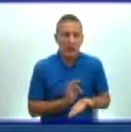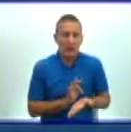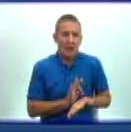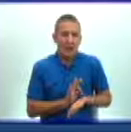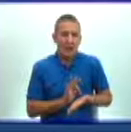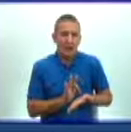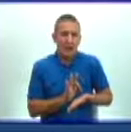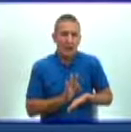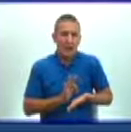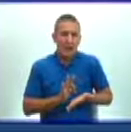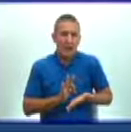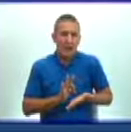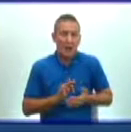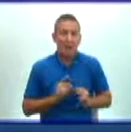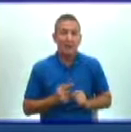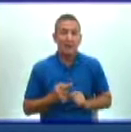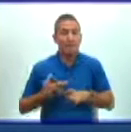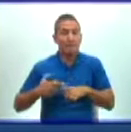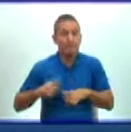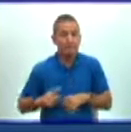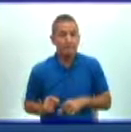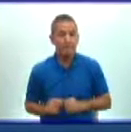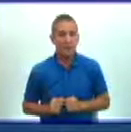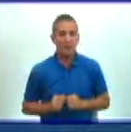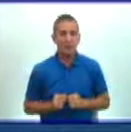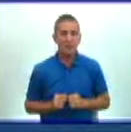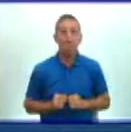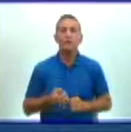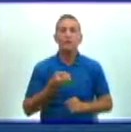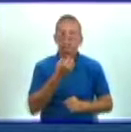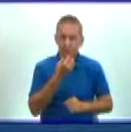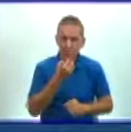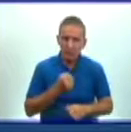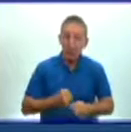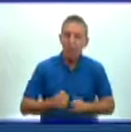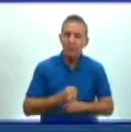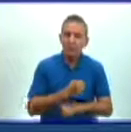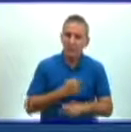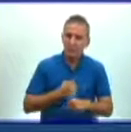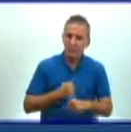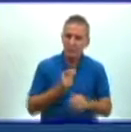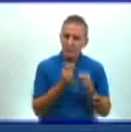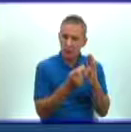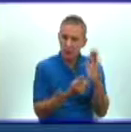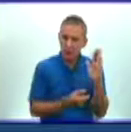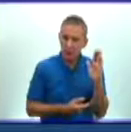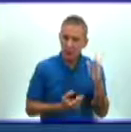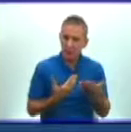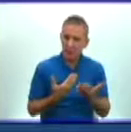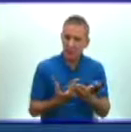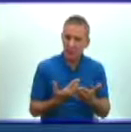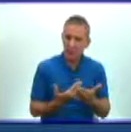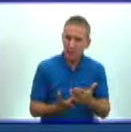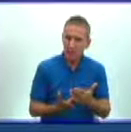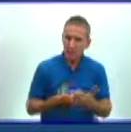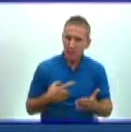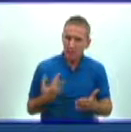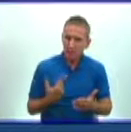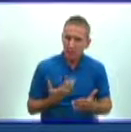que demuestren nuestros conocimientos, nuestra preparación